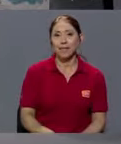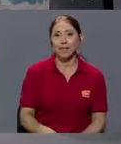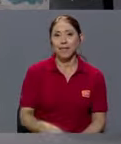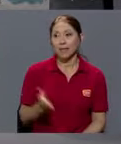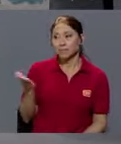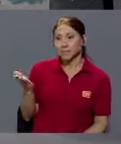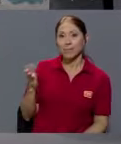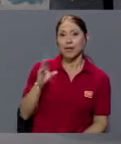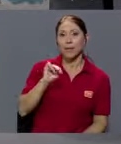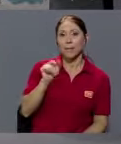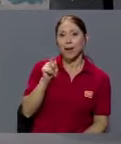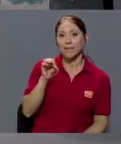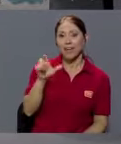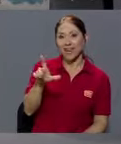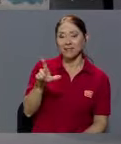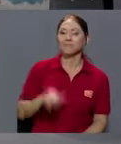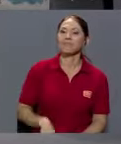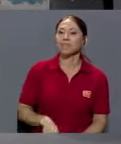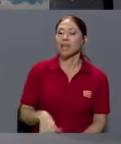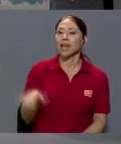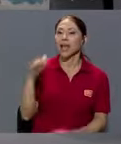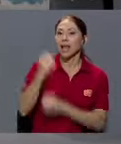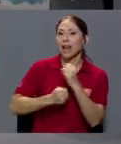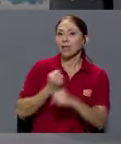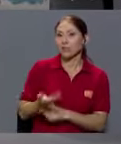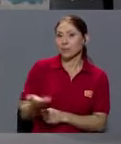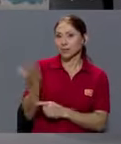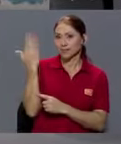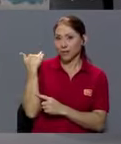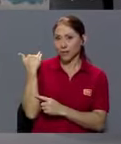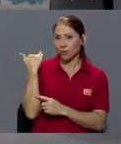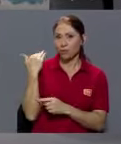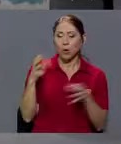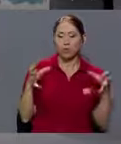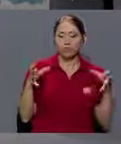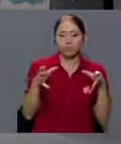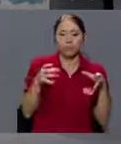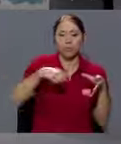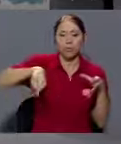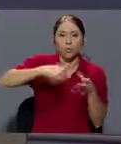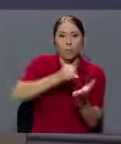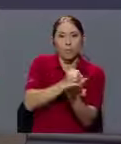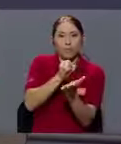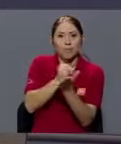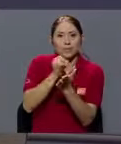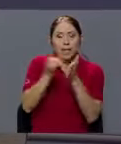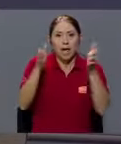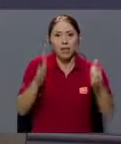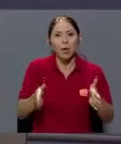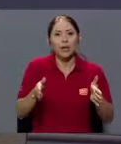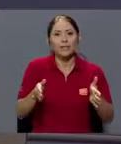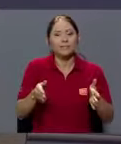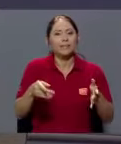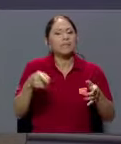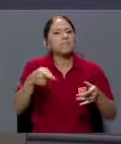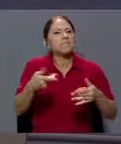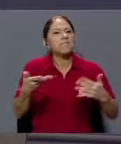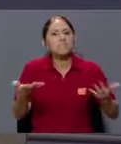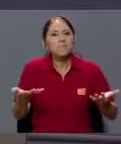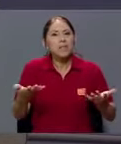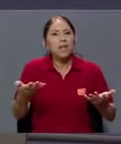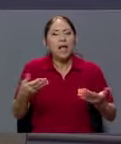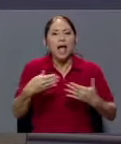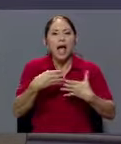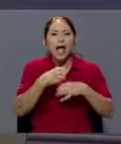señala Maribel, el año pasado un grupo de investigadores pues nos dimos a la tarea